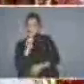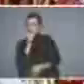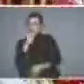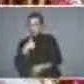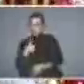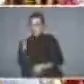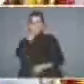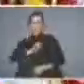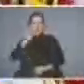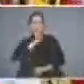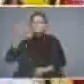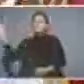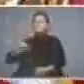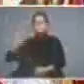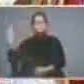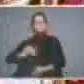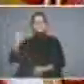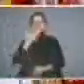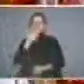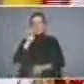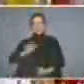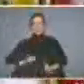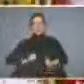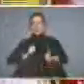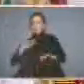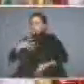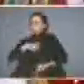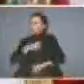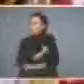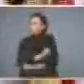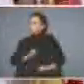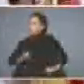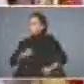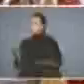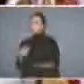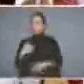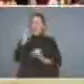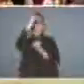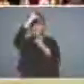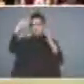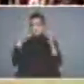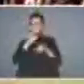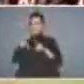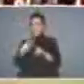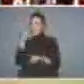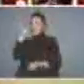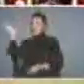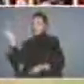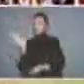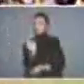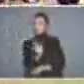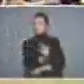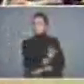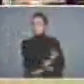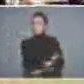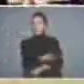que cantar, si no me voy a reventar. Atento y a escuchar,